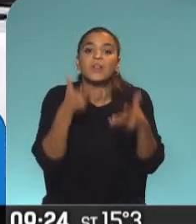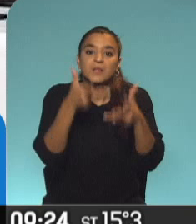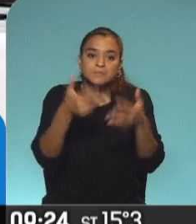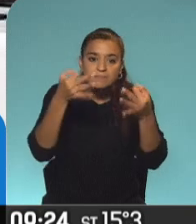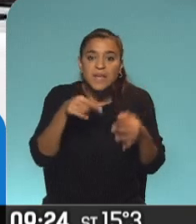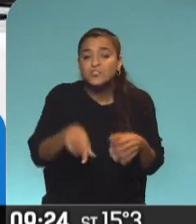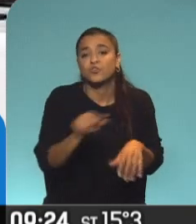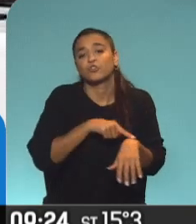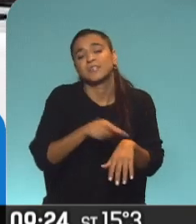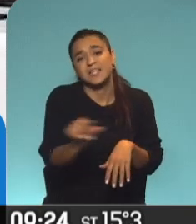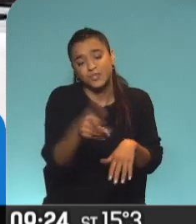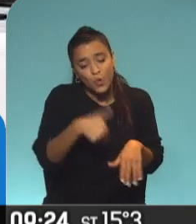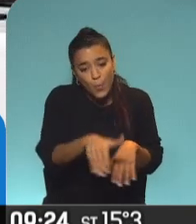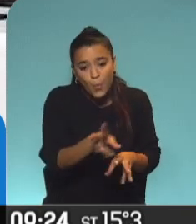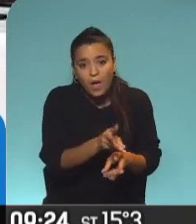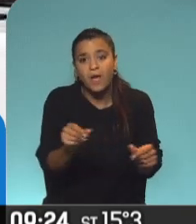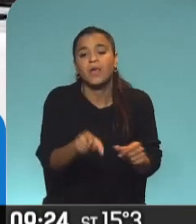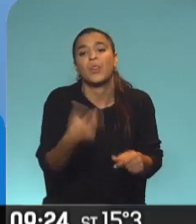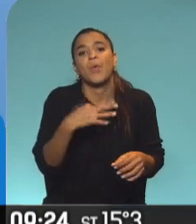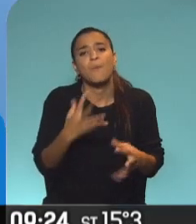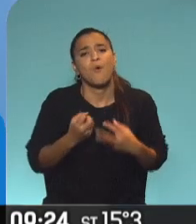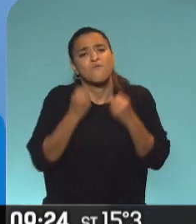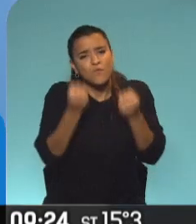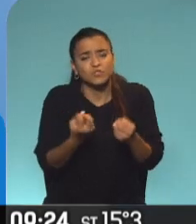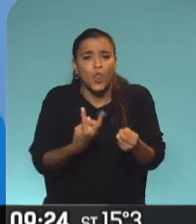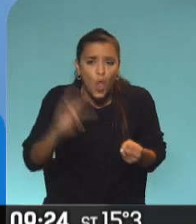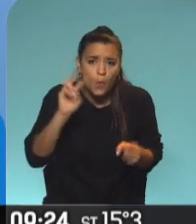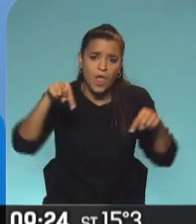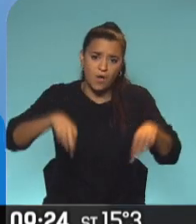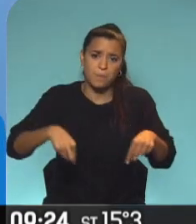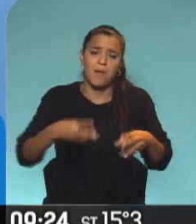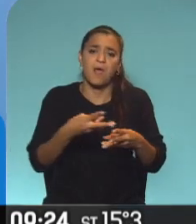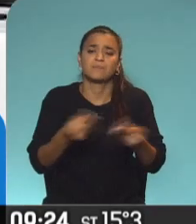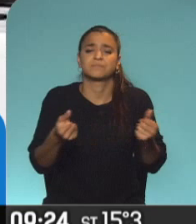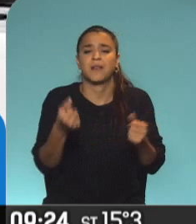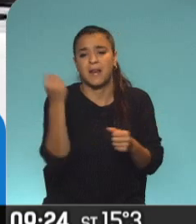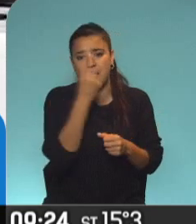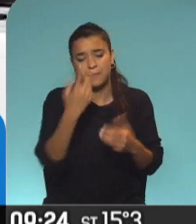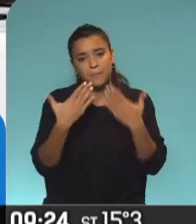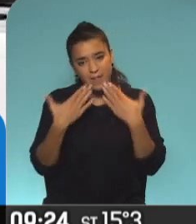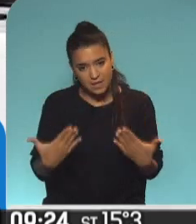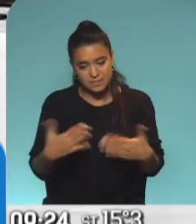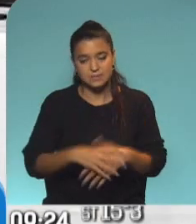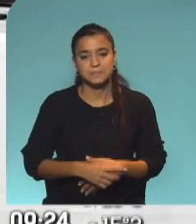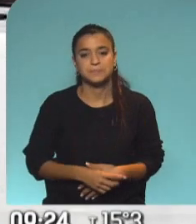que esto es transitorio, que va a pasar, que tenemos que redoblar los esfuerzos ahora para que pase lo más pronto posible. Muchas gracias.